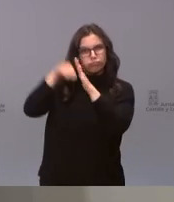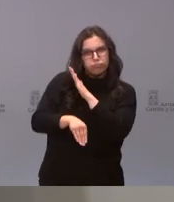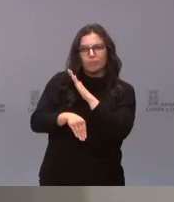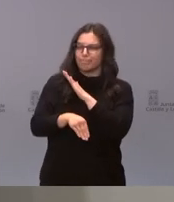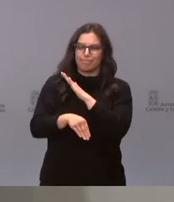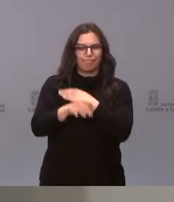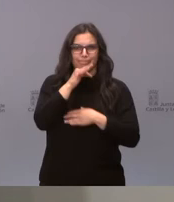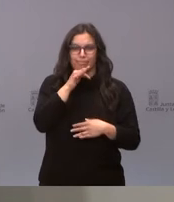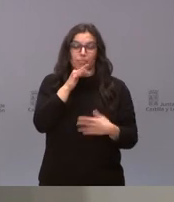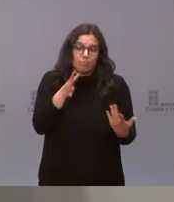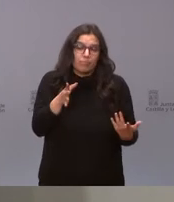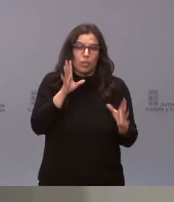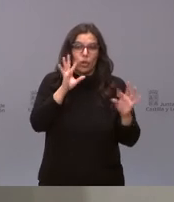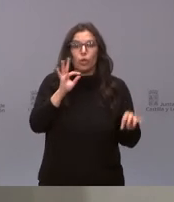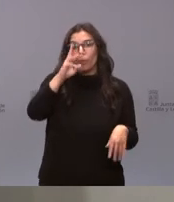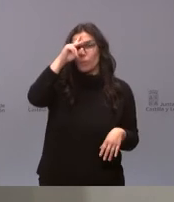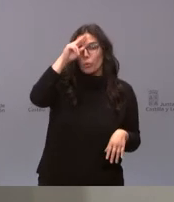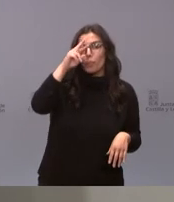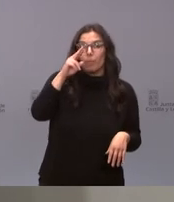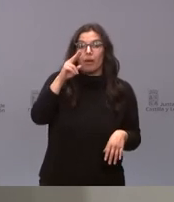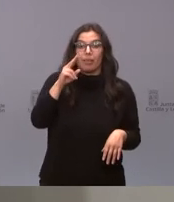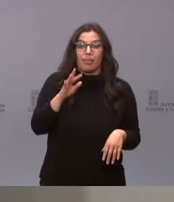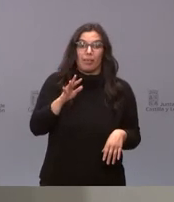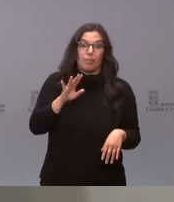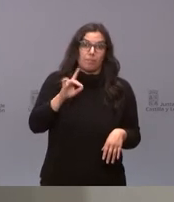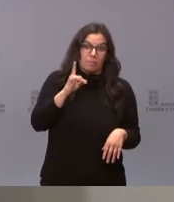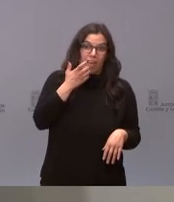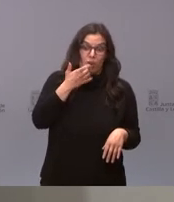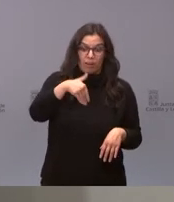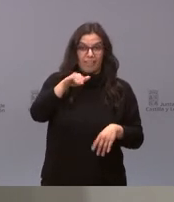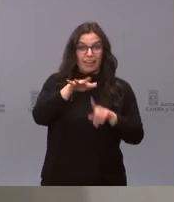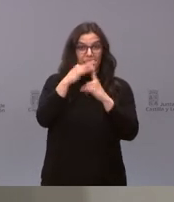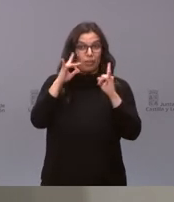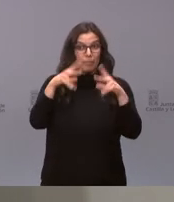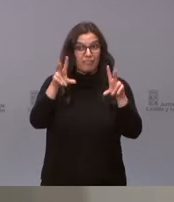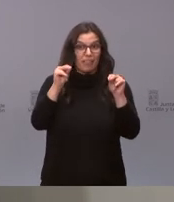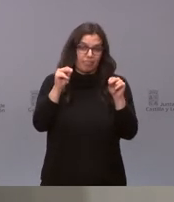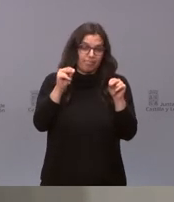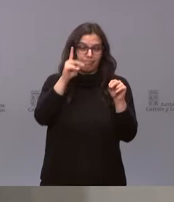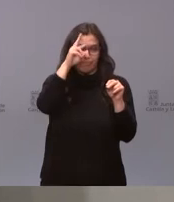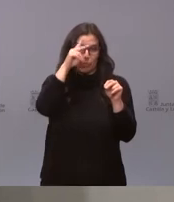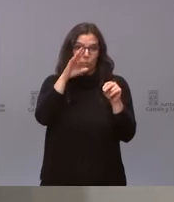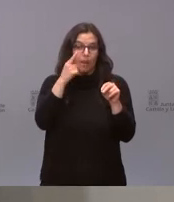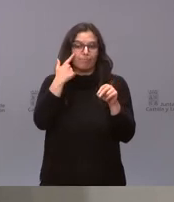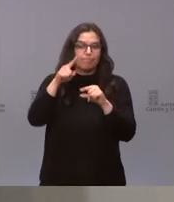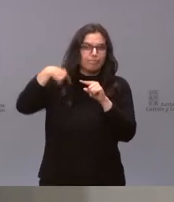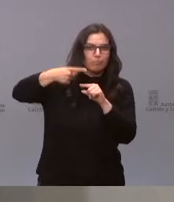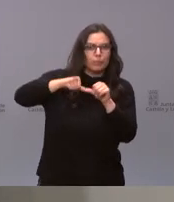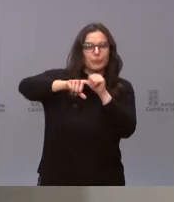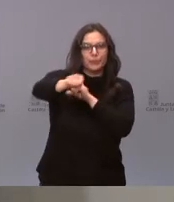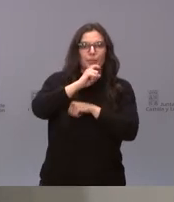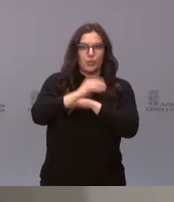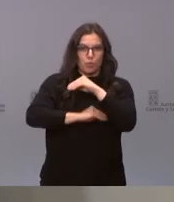nos preocupa y más ahora si decae el estado de alarma pues nos preocupa lo que lo que pueda lo que pueda